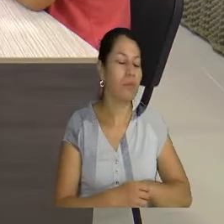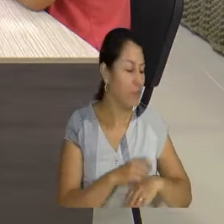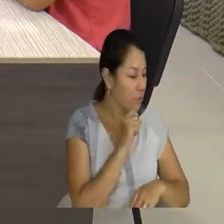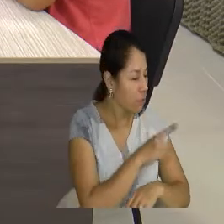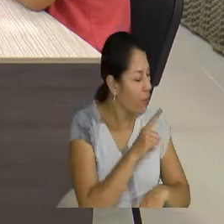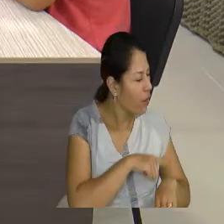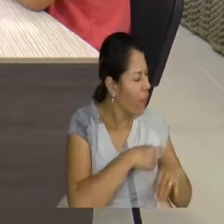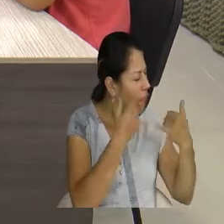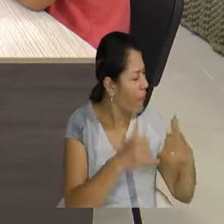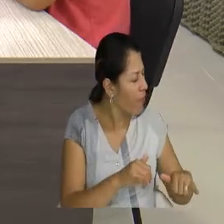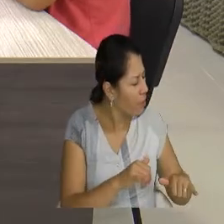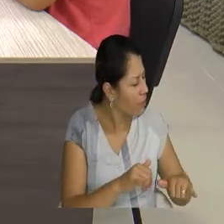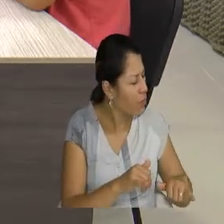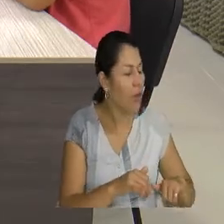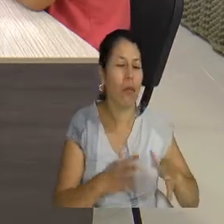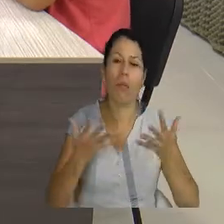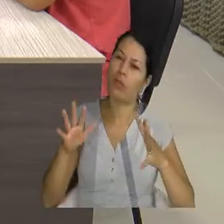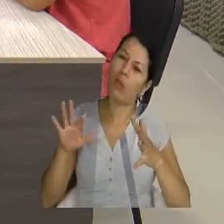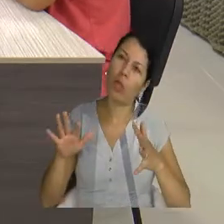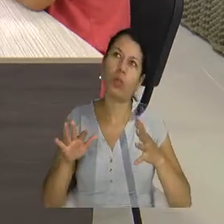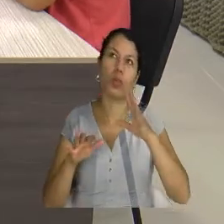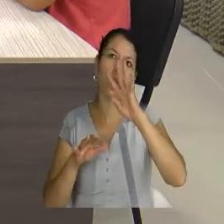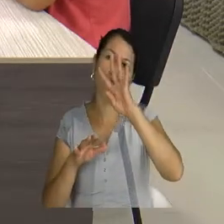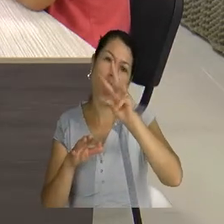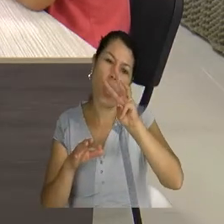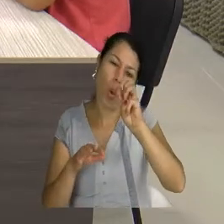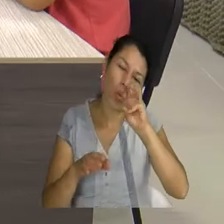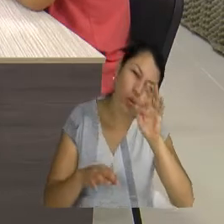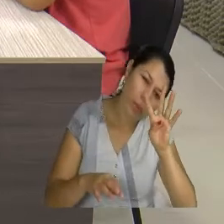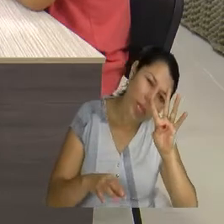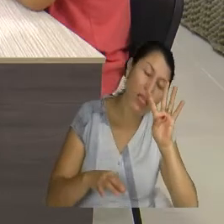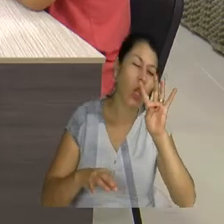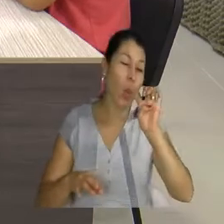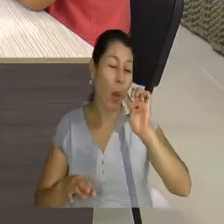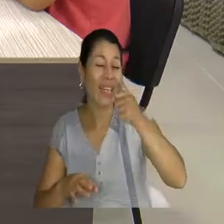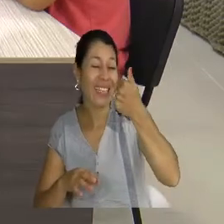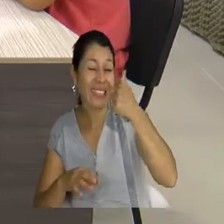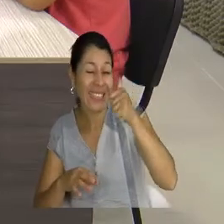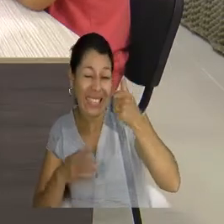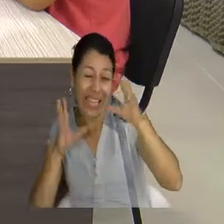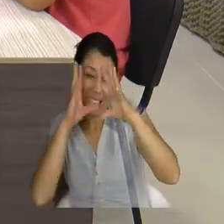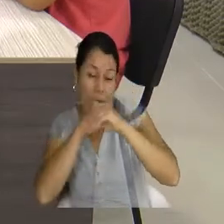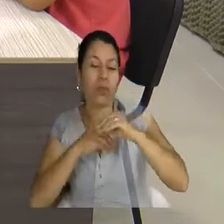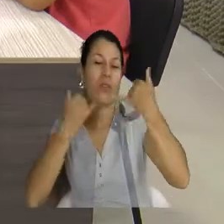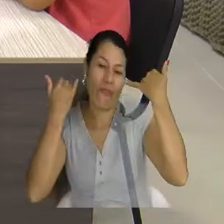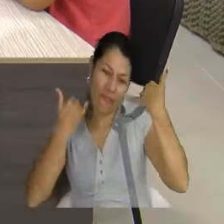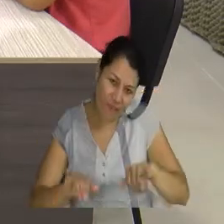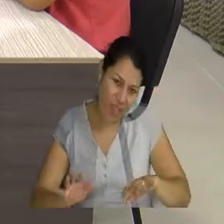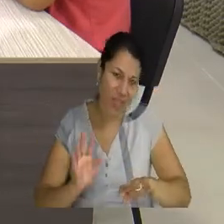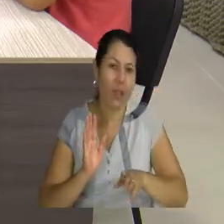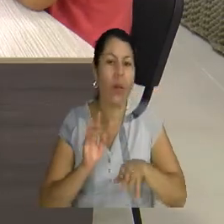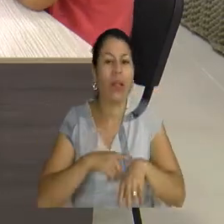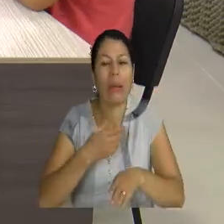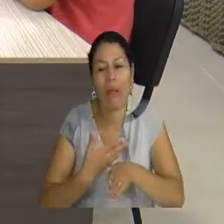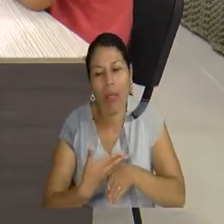que entre 8:30, 9:10 de la noche, o sea, démosle ese margen ahí, porque es que si hacemos la